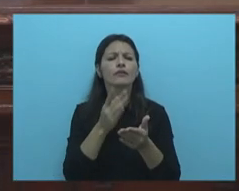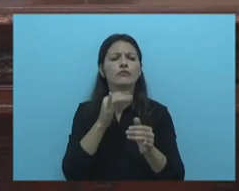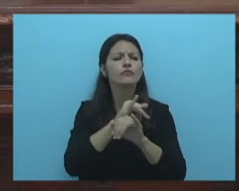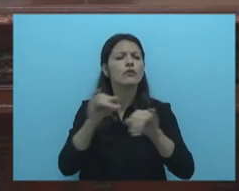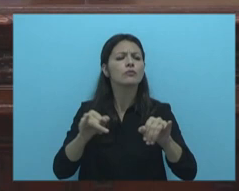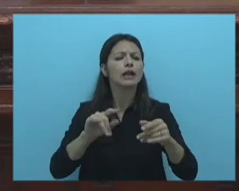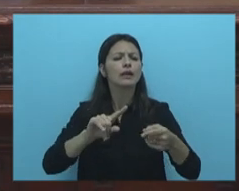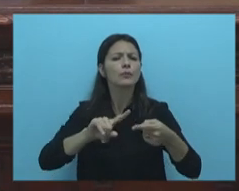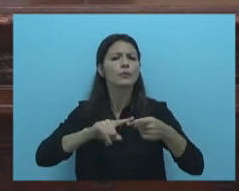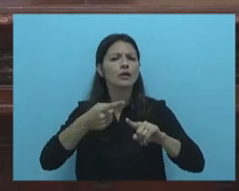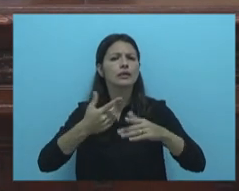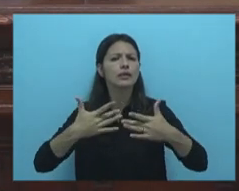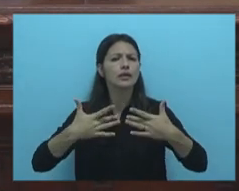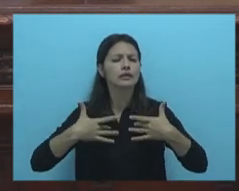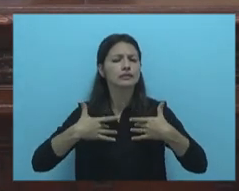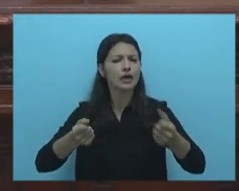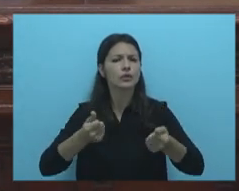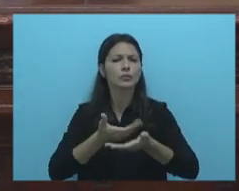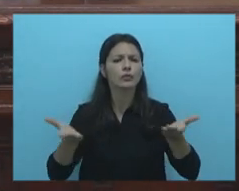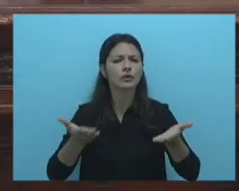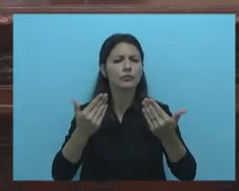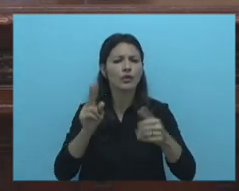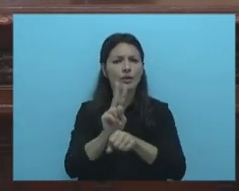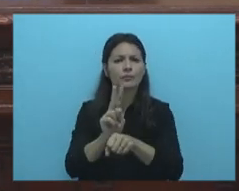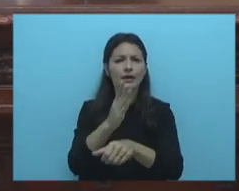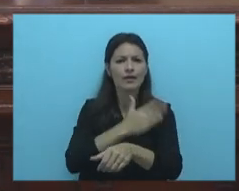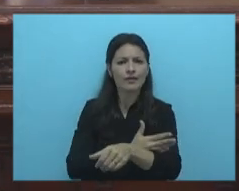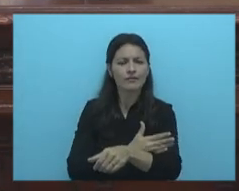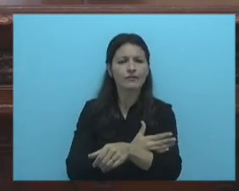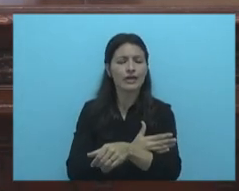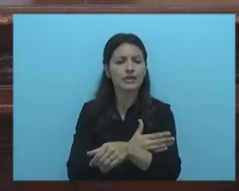pública implementadas para la prevención y el tratamiento temprano de cáncer de mama.